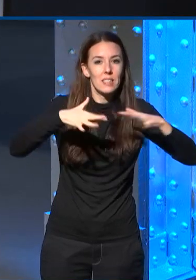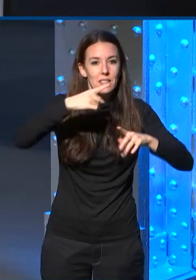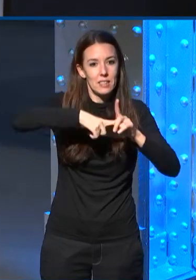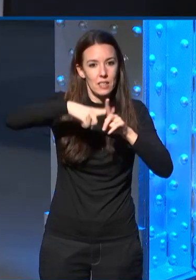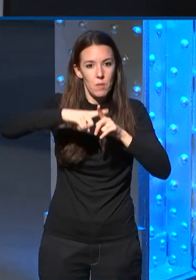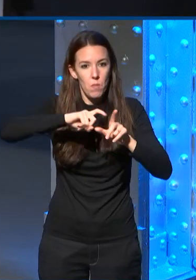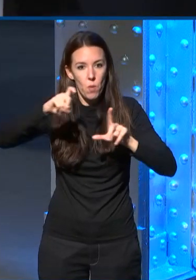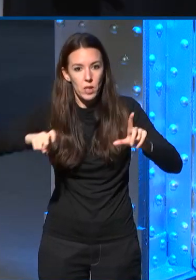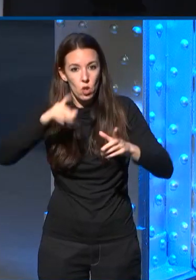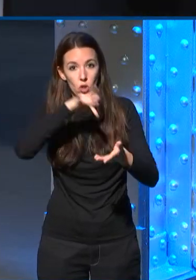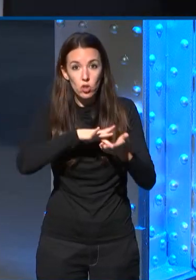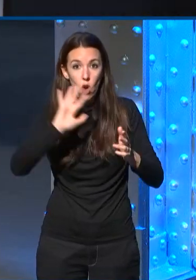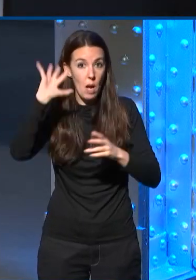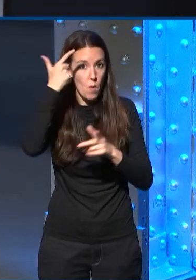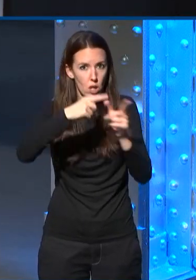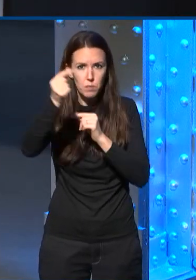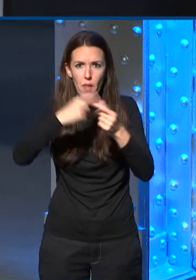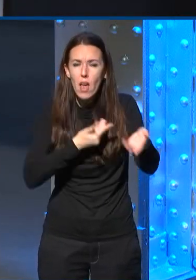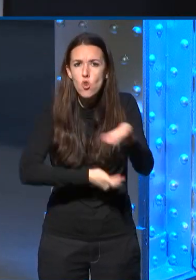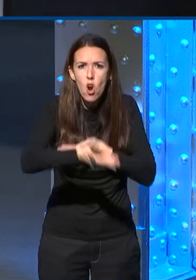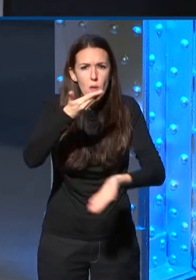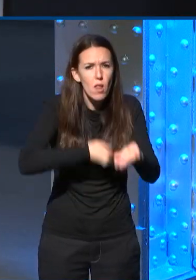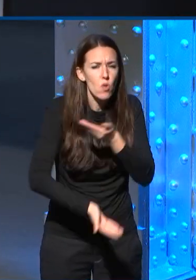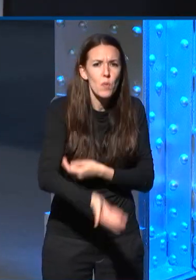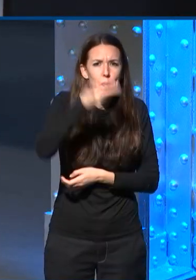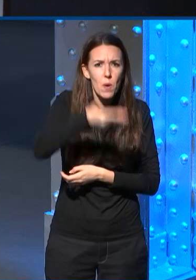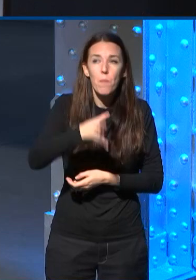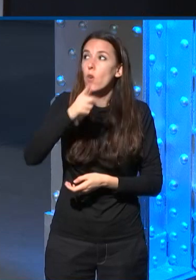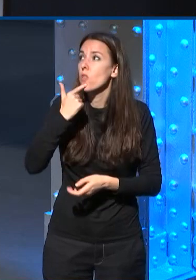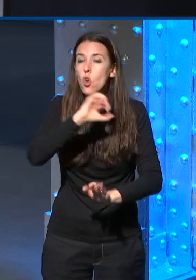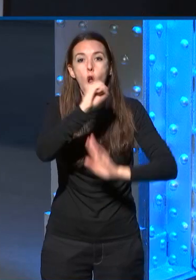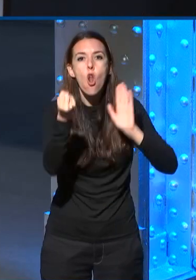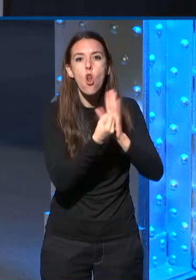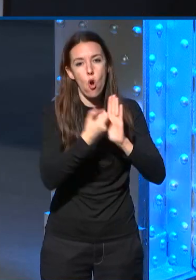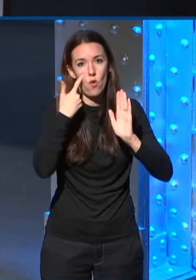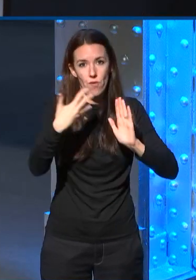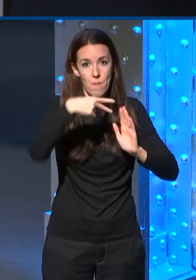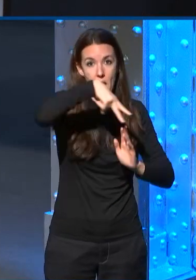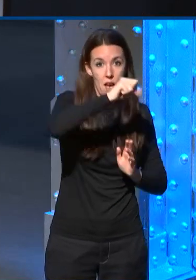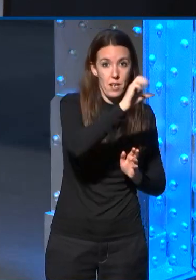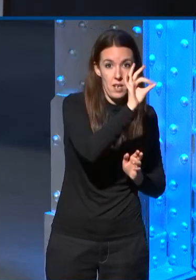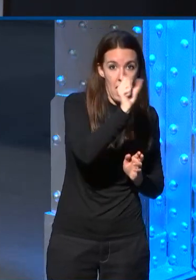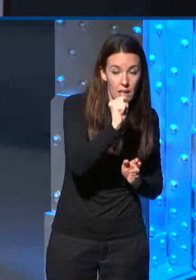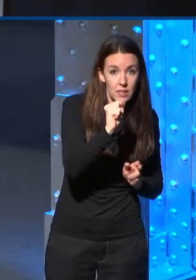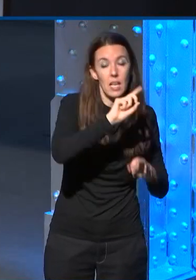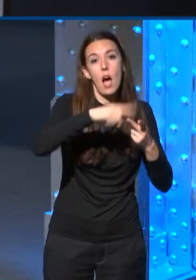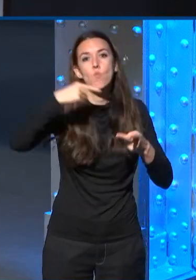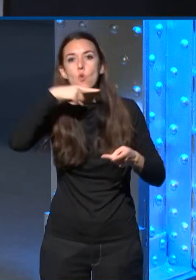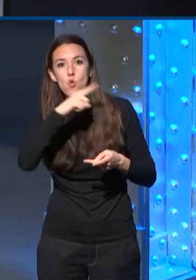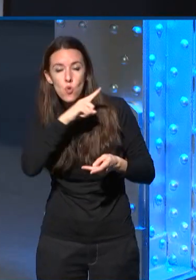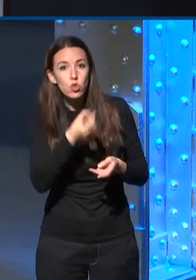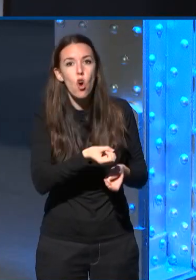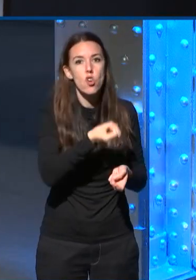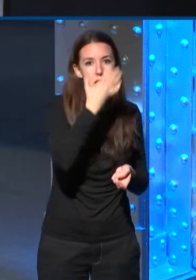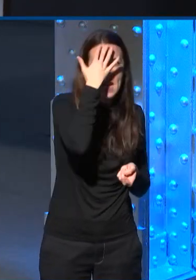el tema espacial es absolutamente imprescindible. Por eso me he empeñado aquí en poner los logos. Esto es la NASA, el JPL, el Jet Propulsion Laboratory en California, y lo demás